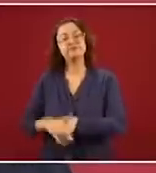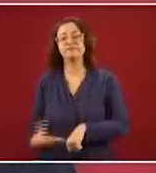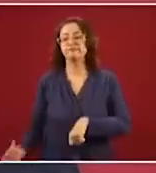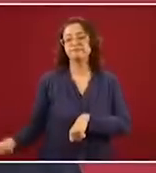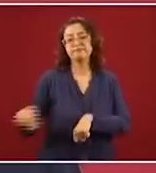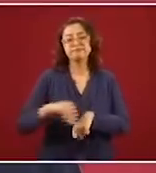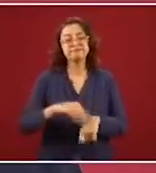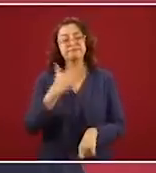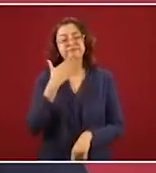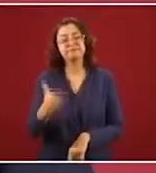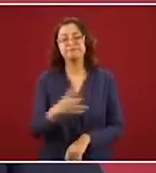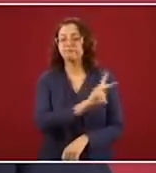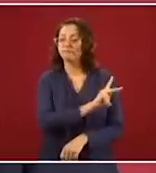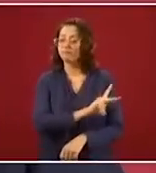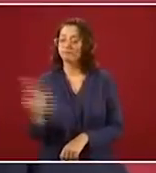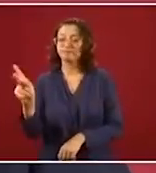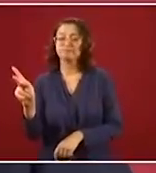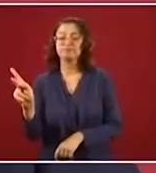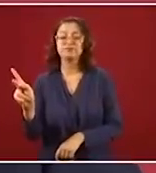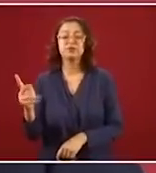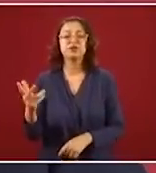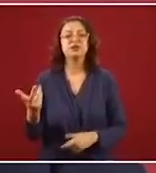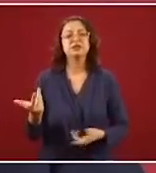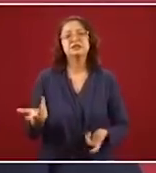nada de